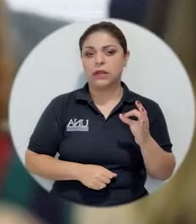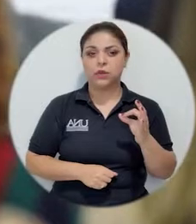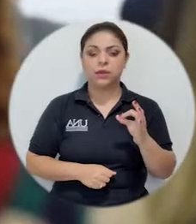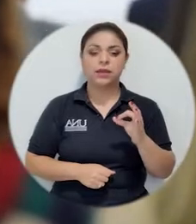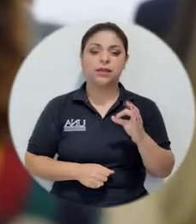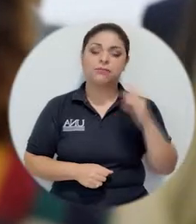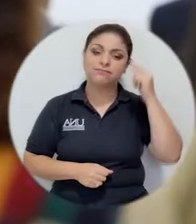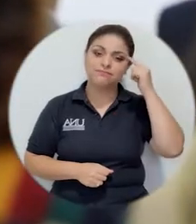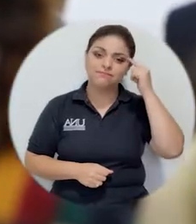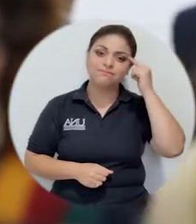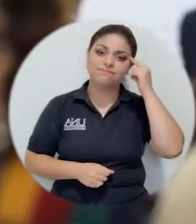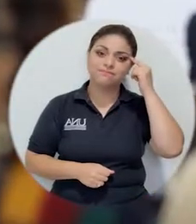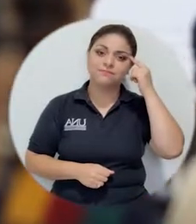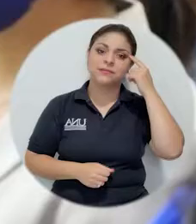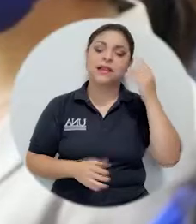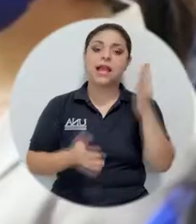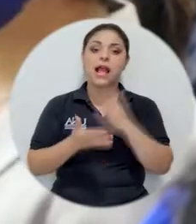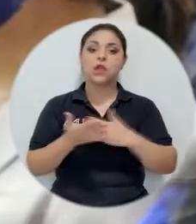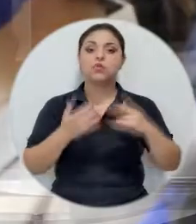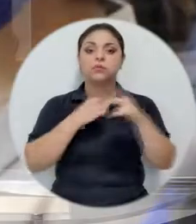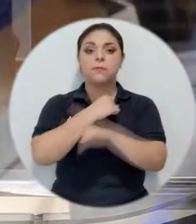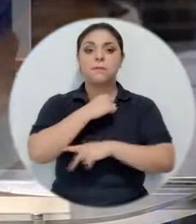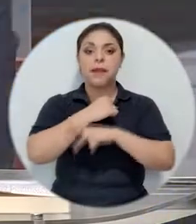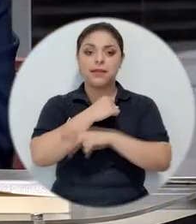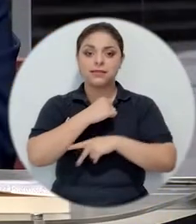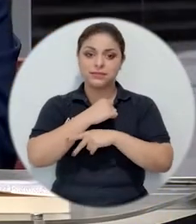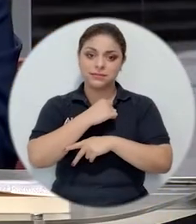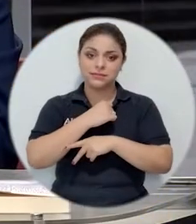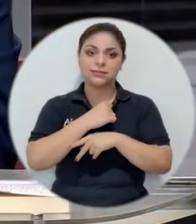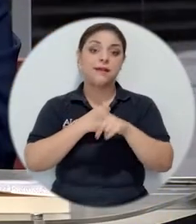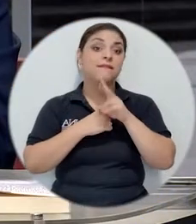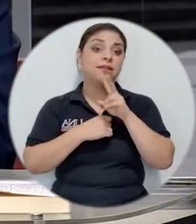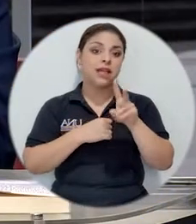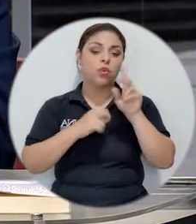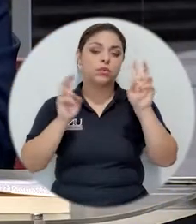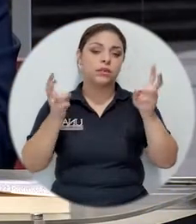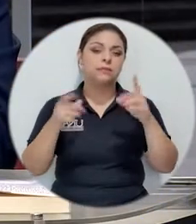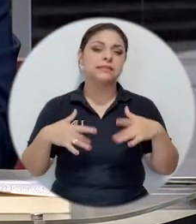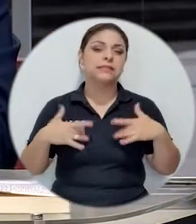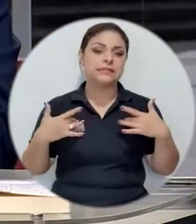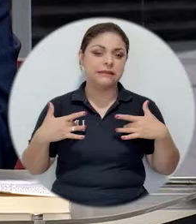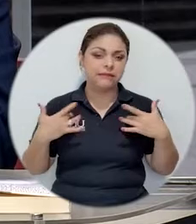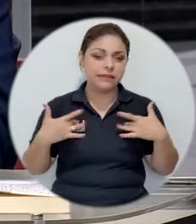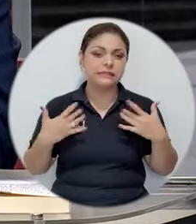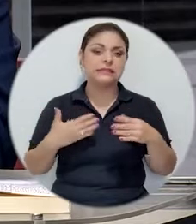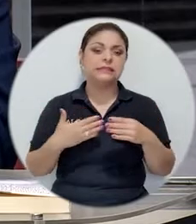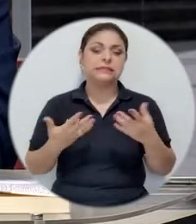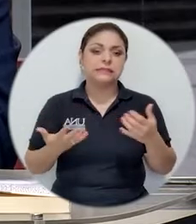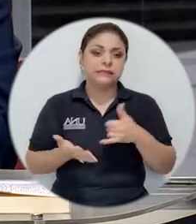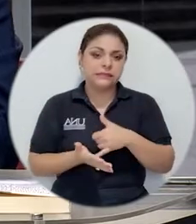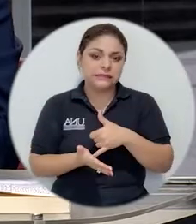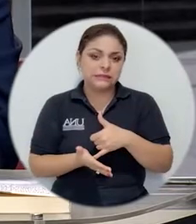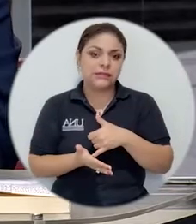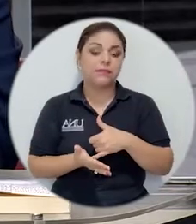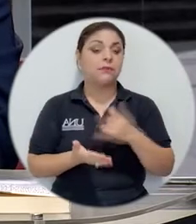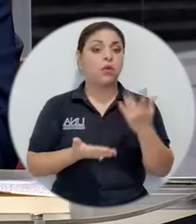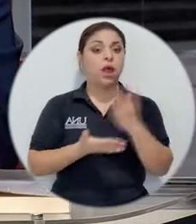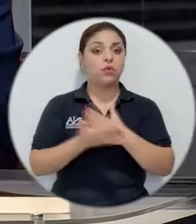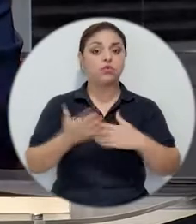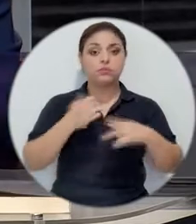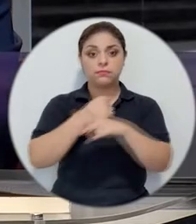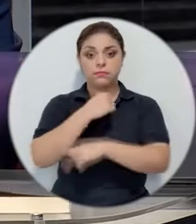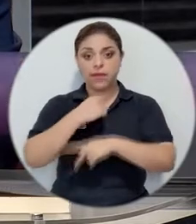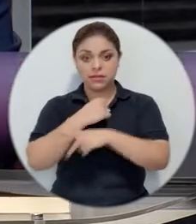que hemos planteado y lo que hemos venido reflexionando, algunos países lo que han hecho son temas sumamente sensibles por el tema que